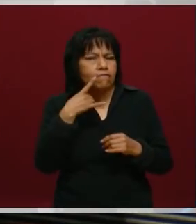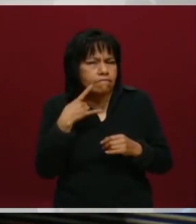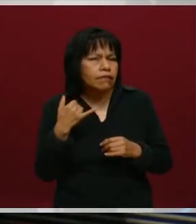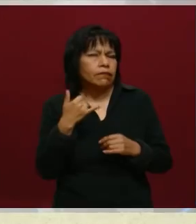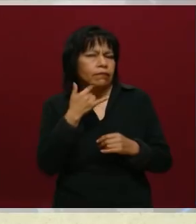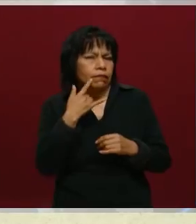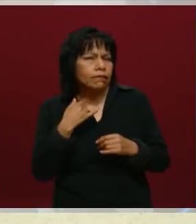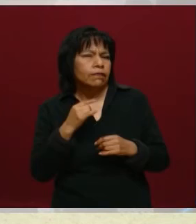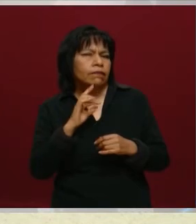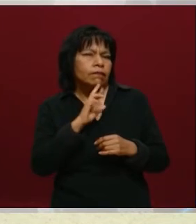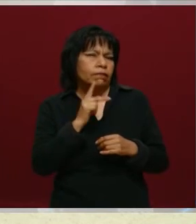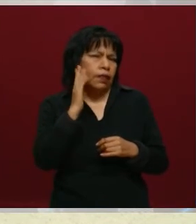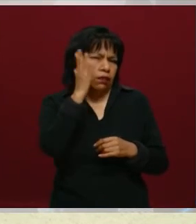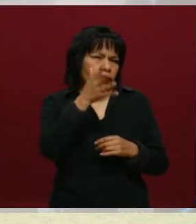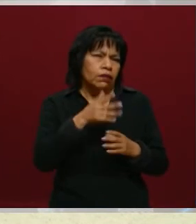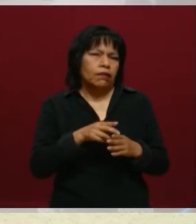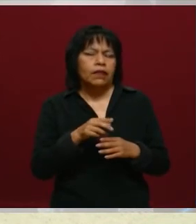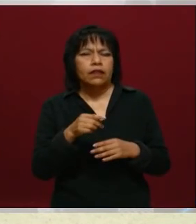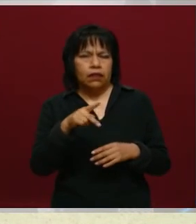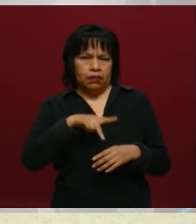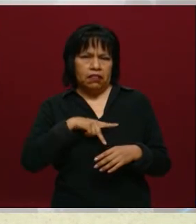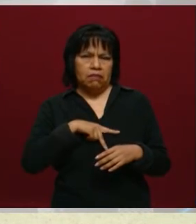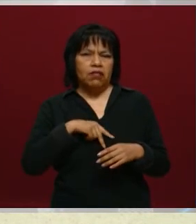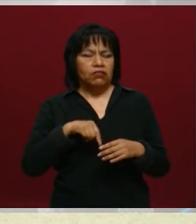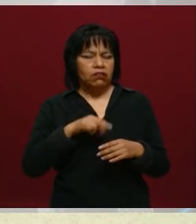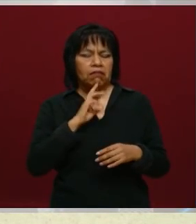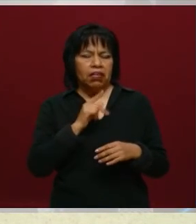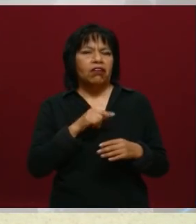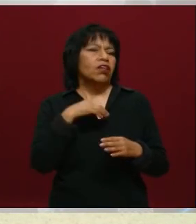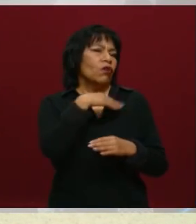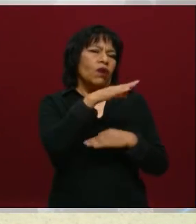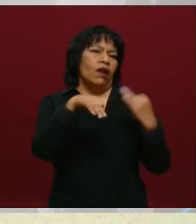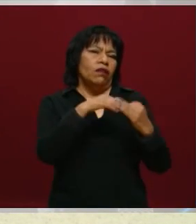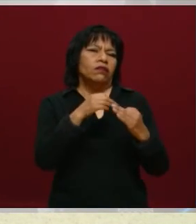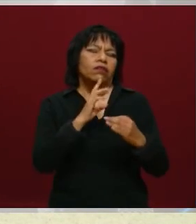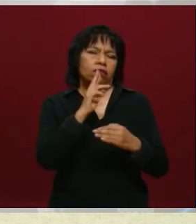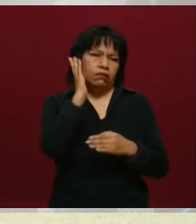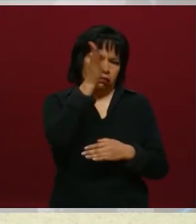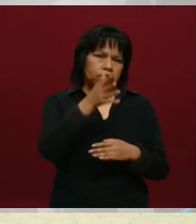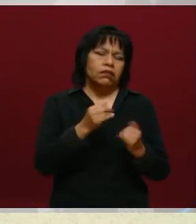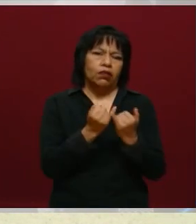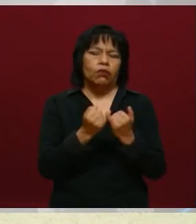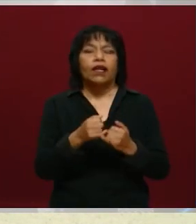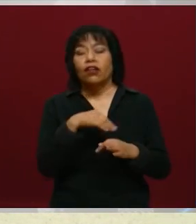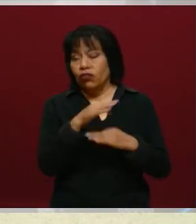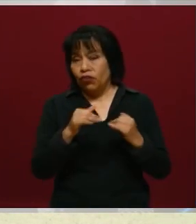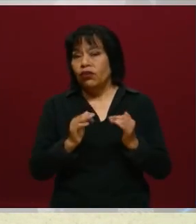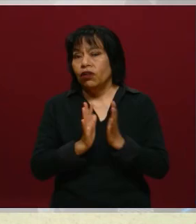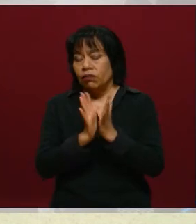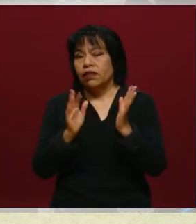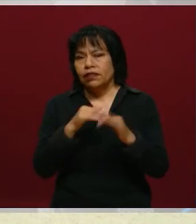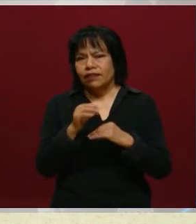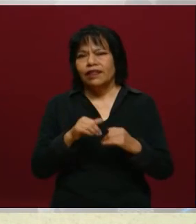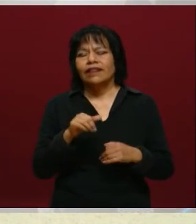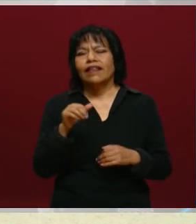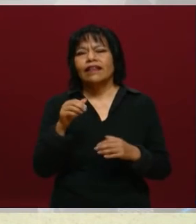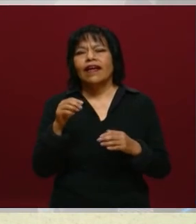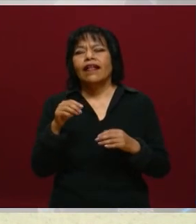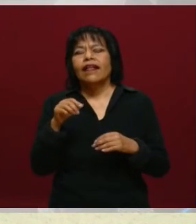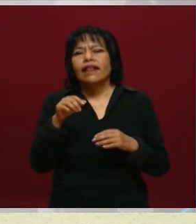pueden ser mejores a partir de uno mismo y todos estamos colaborando para ello y debemos seguirlo haciendo y bueno a través de canal